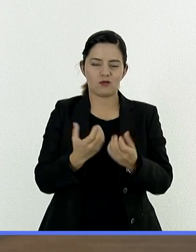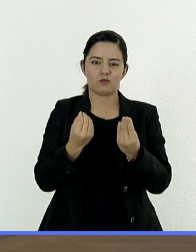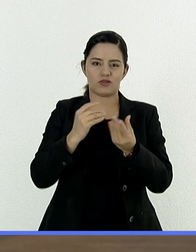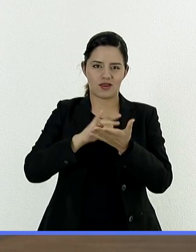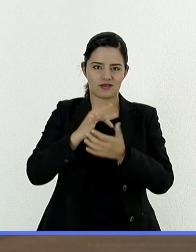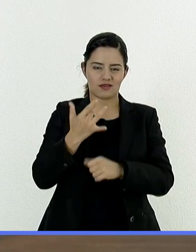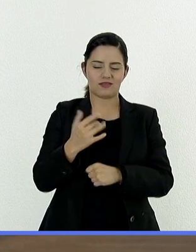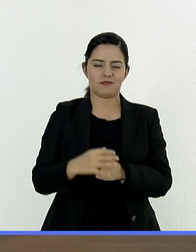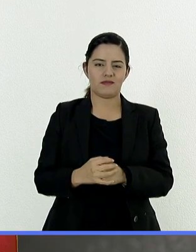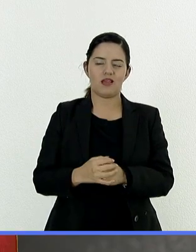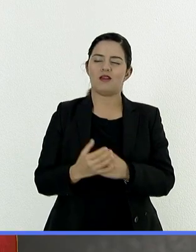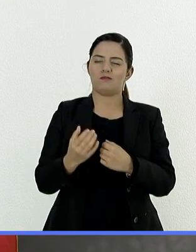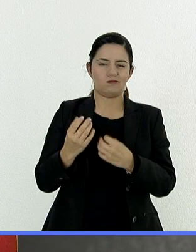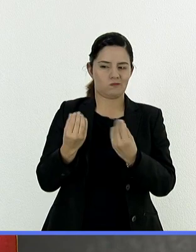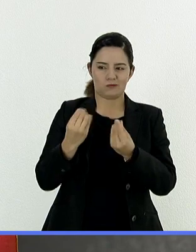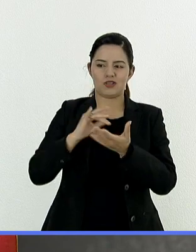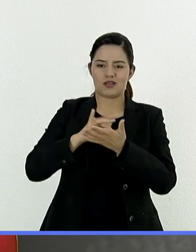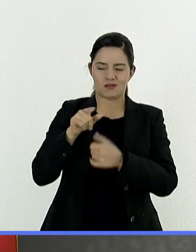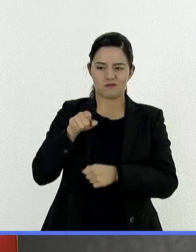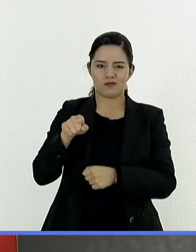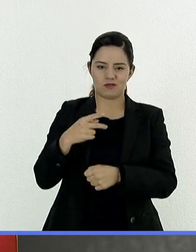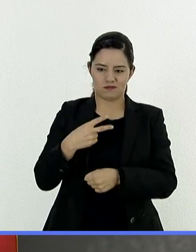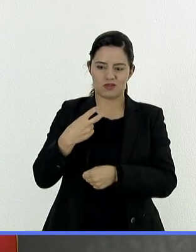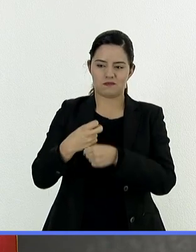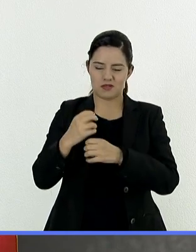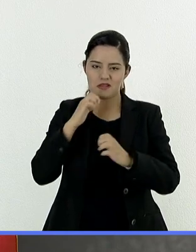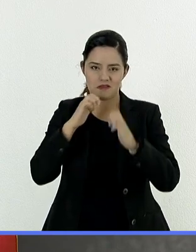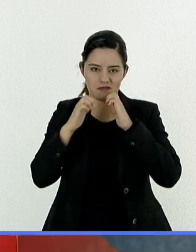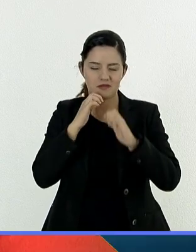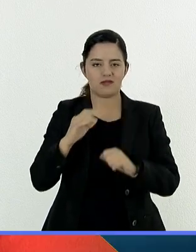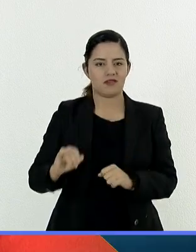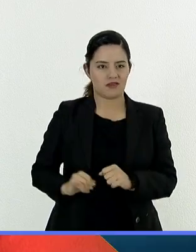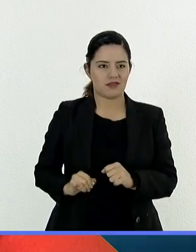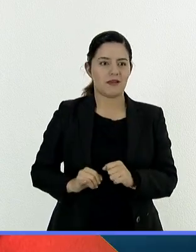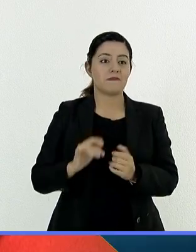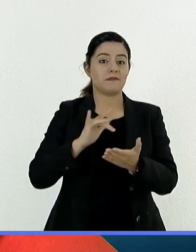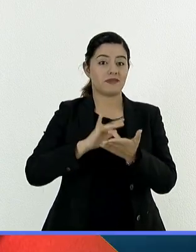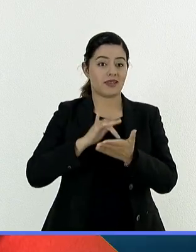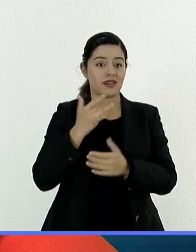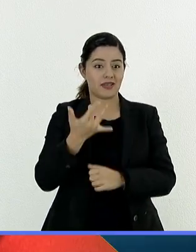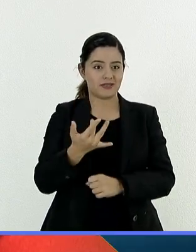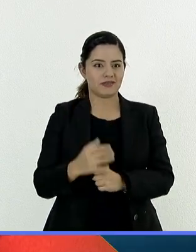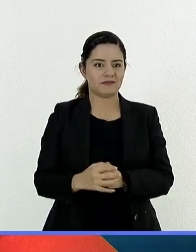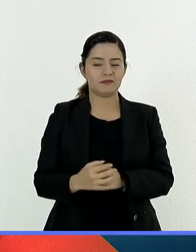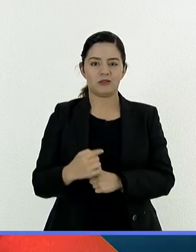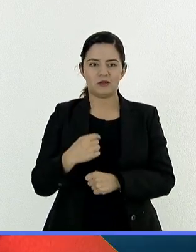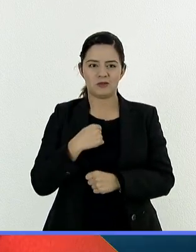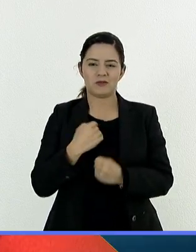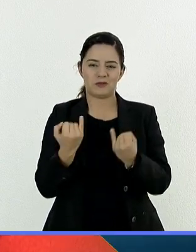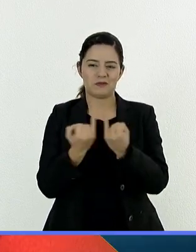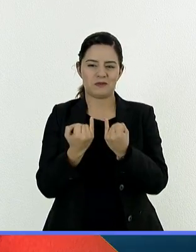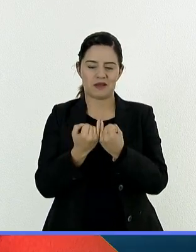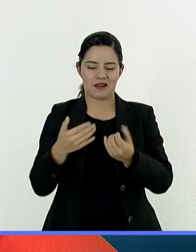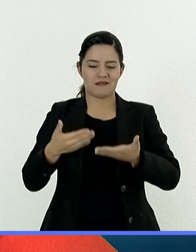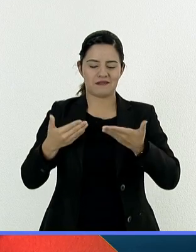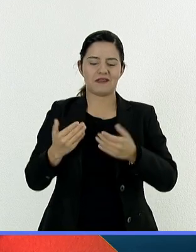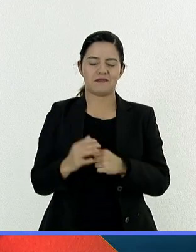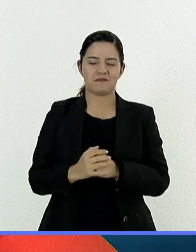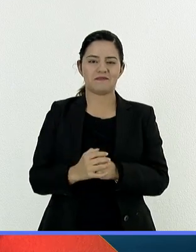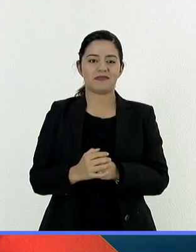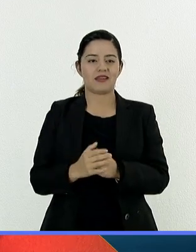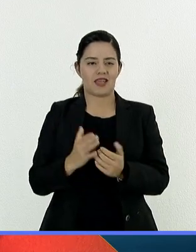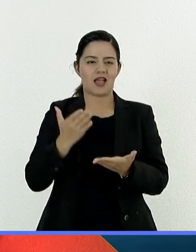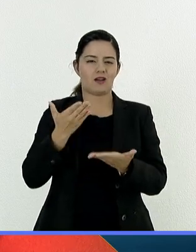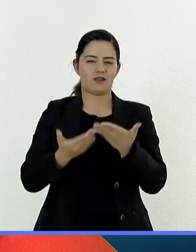muchas gracias a ti muy interesante entrevista gracias gracias Guillermo también muy halagada en esta plática y bueno